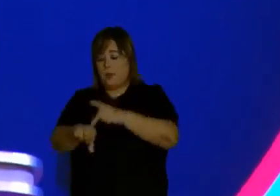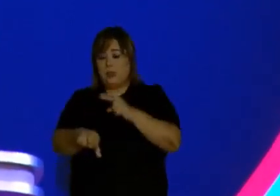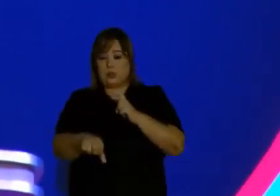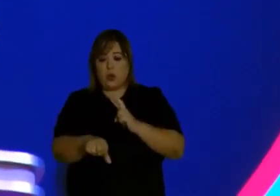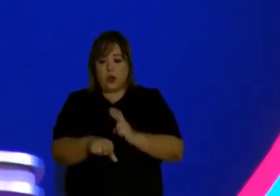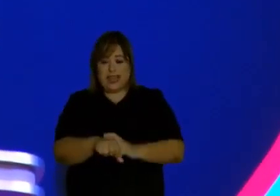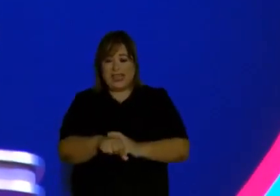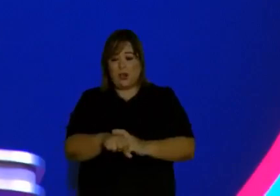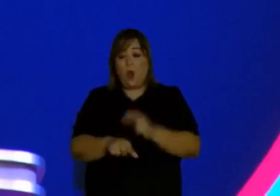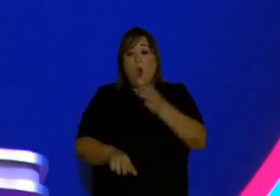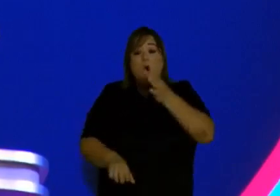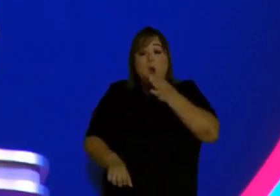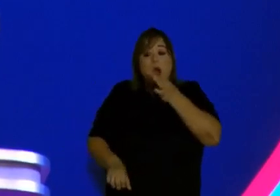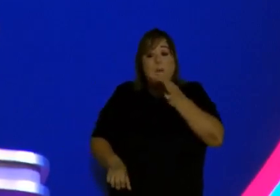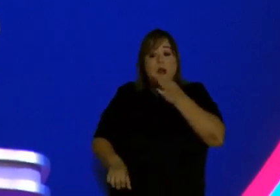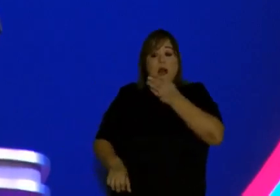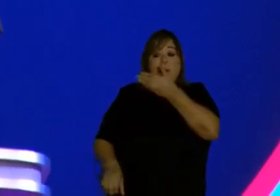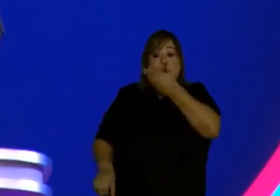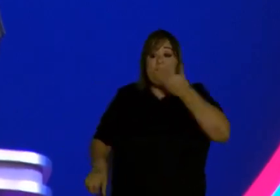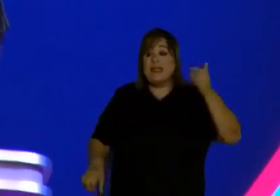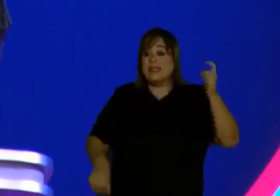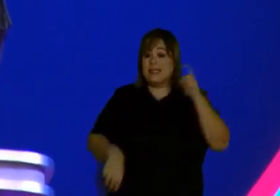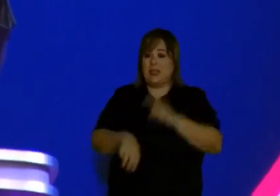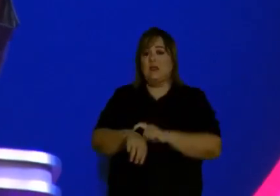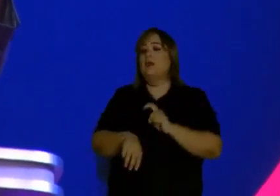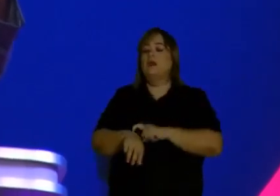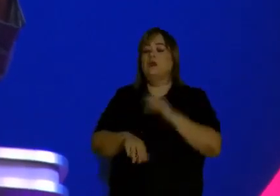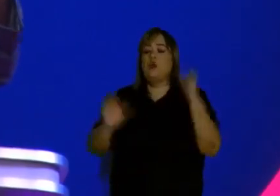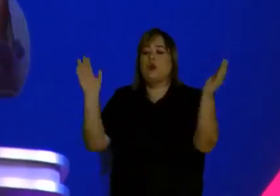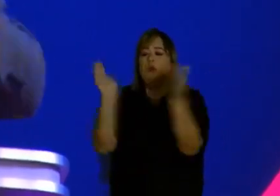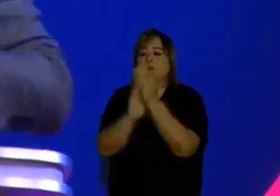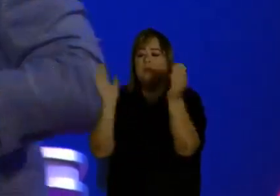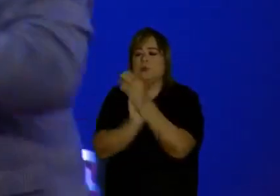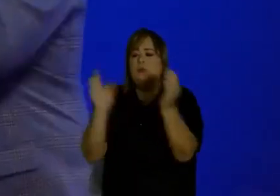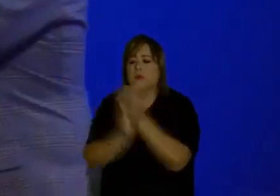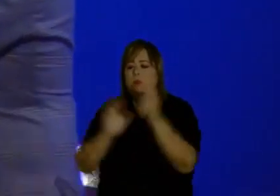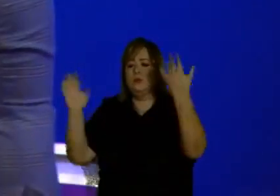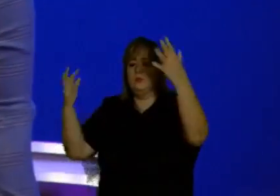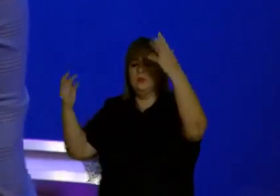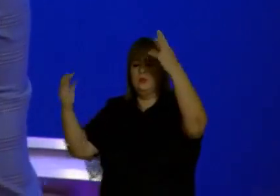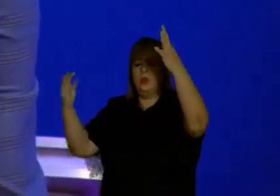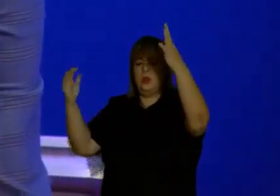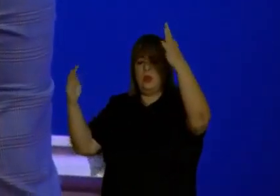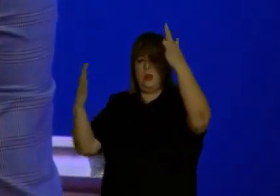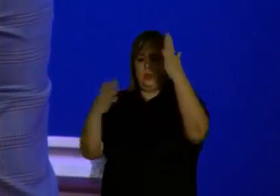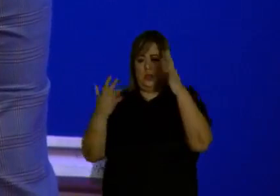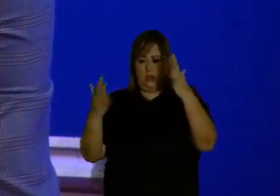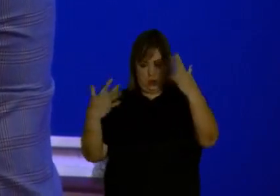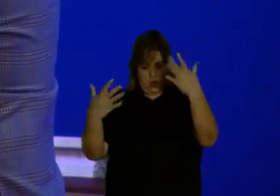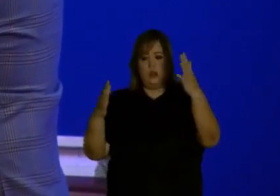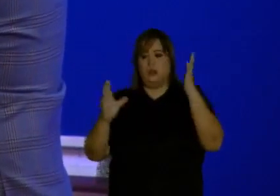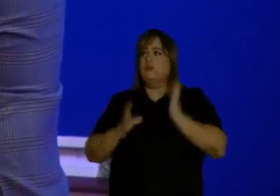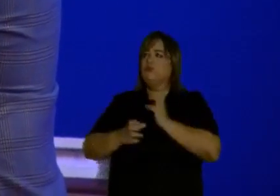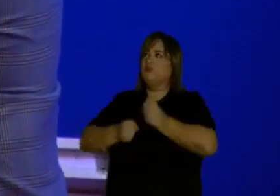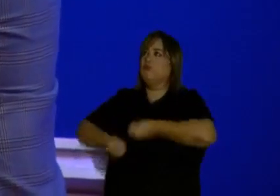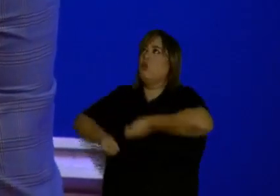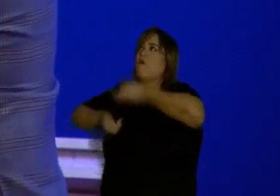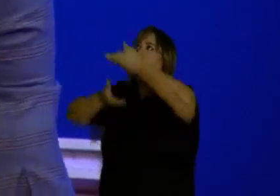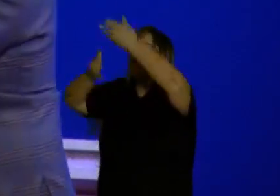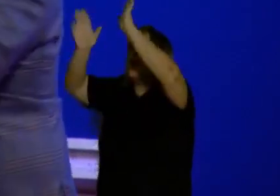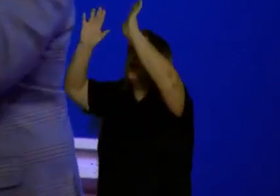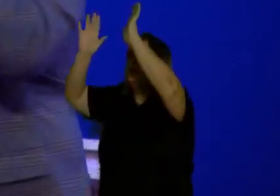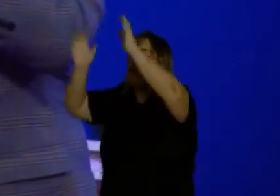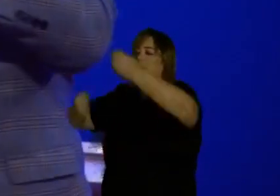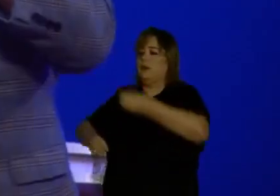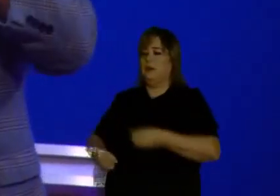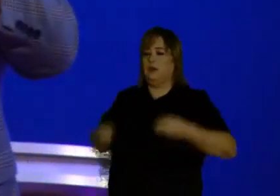Vamos, aplauda, aplauda, aplauda. Profetice con su aplauso. Padre, recibe esta ofrenda de